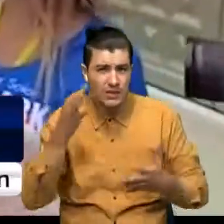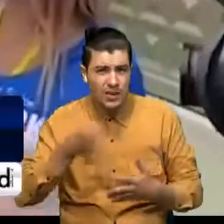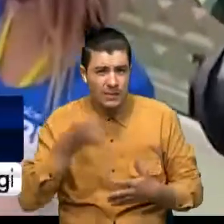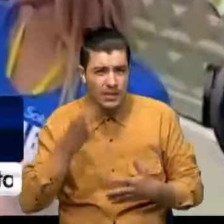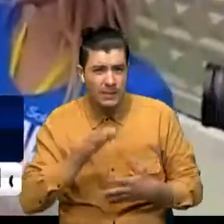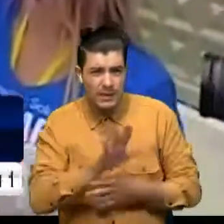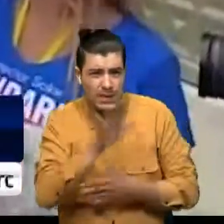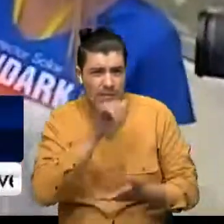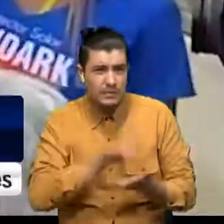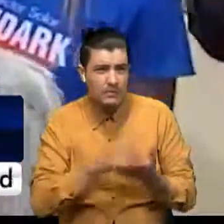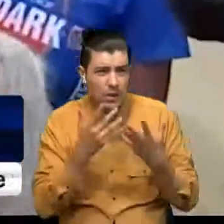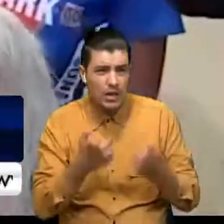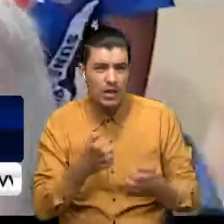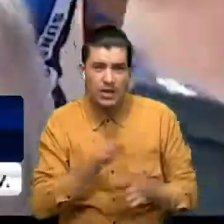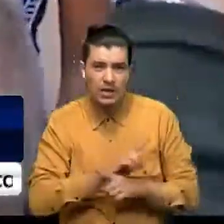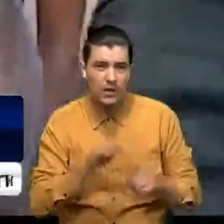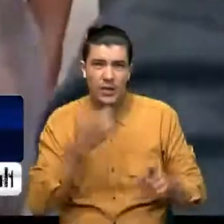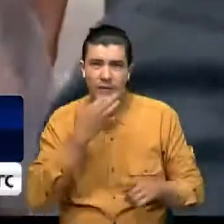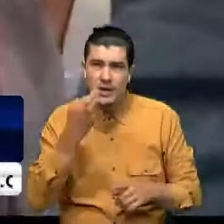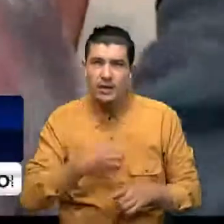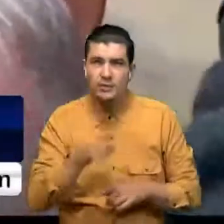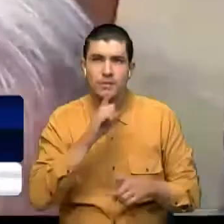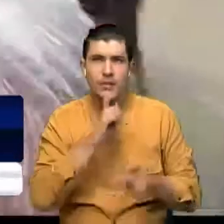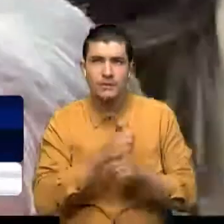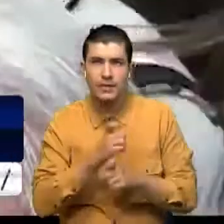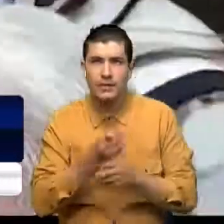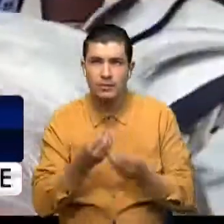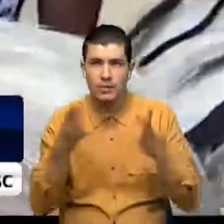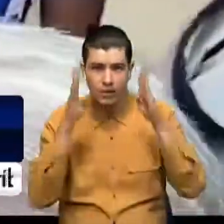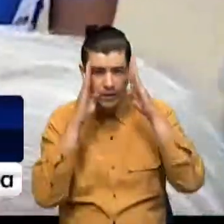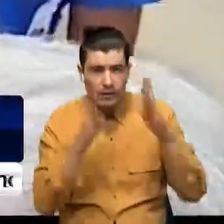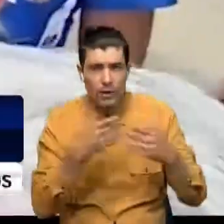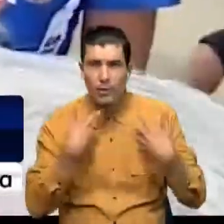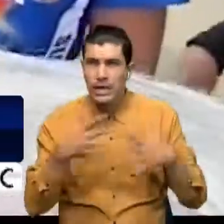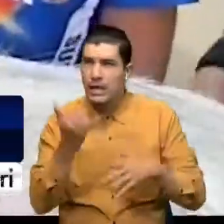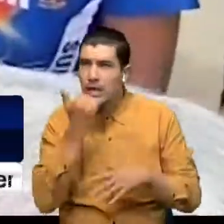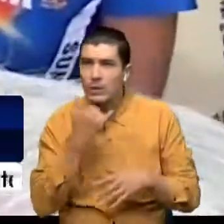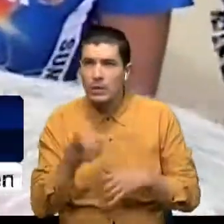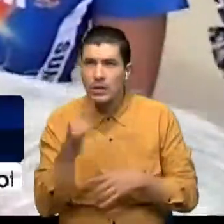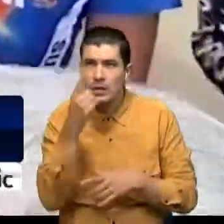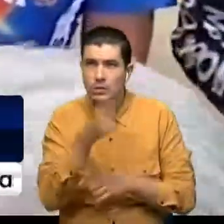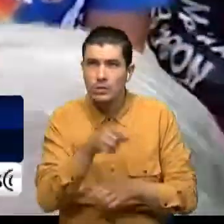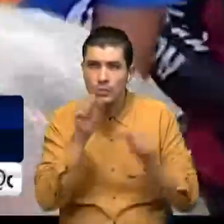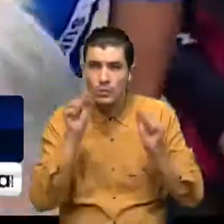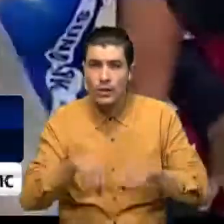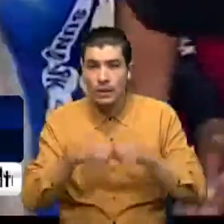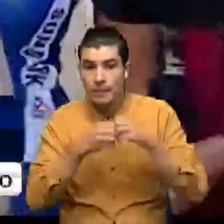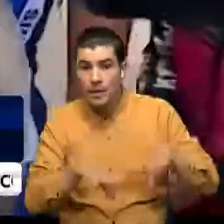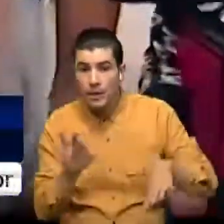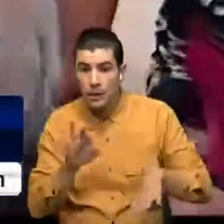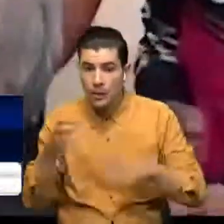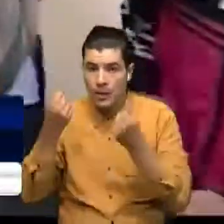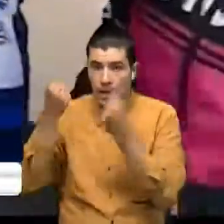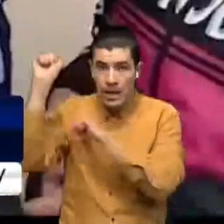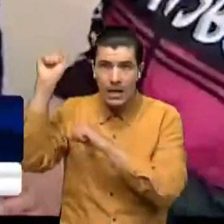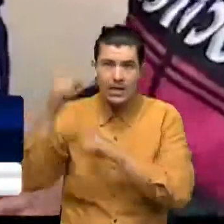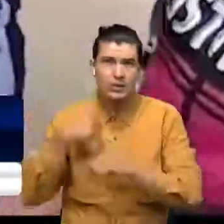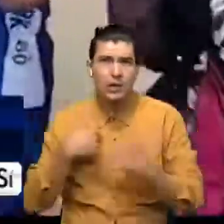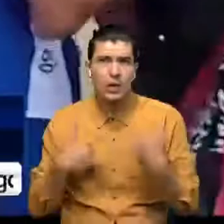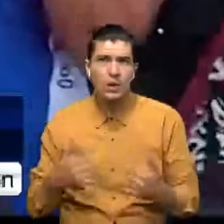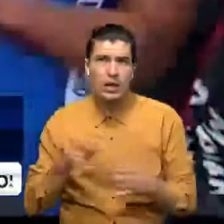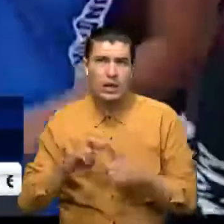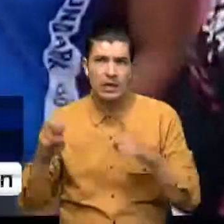y agrega las cuentas lo son disciplinas difíciles no de mucha concentración y cualquier error que cometas puedes perder o ganar me encontré bastante bien